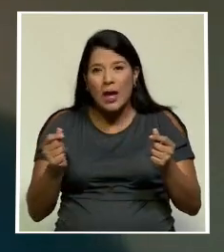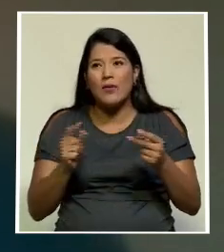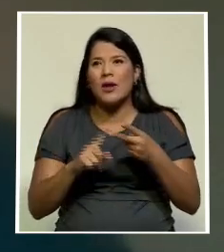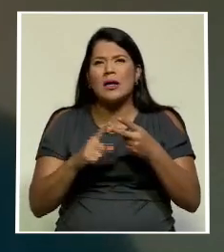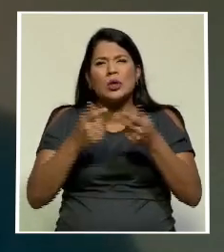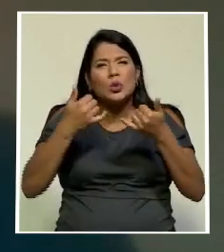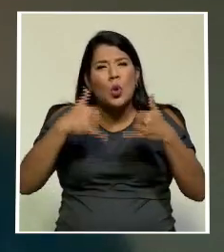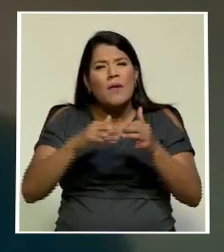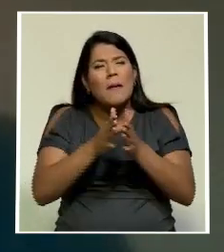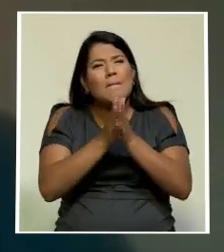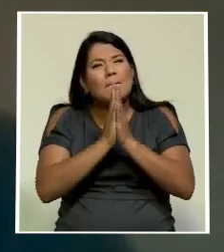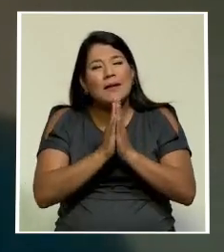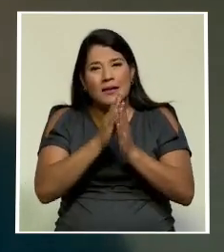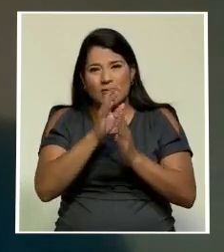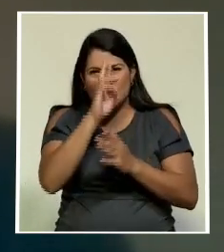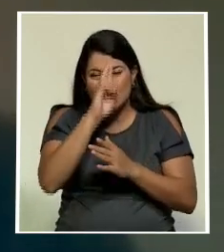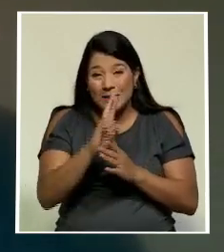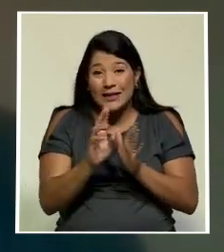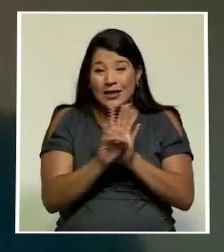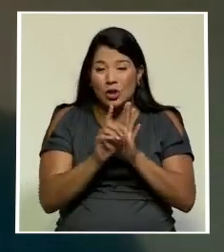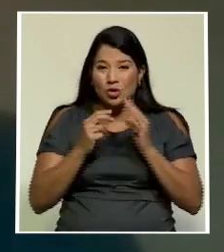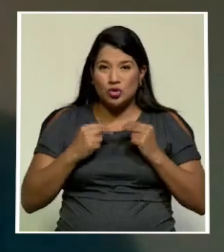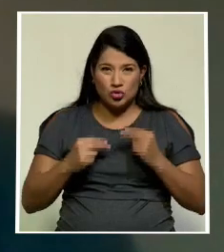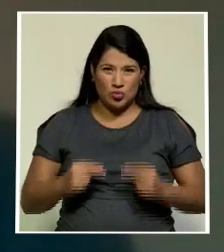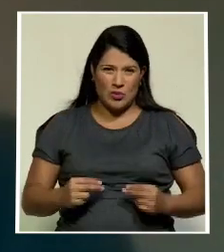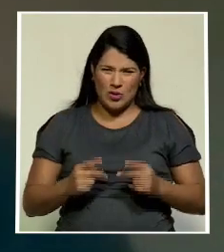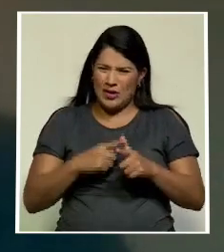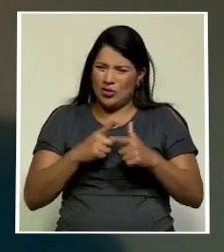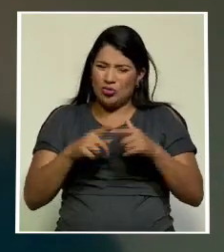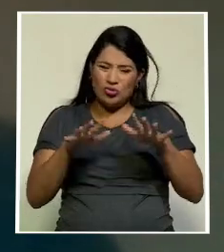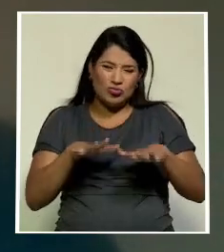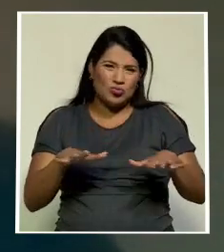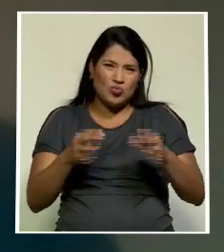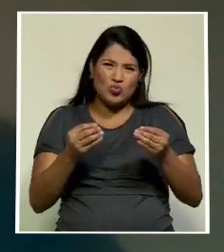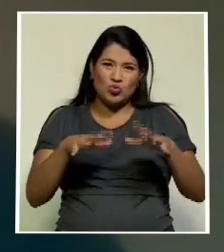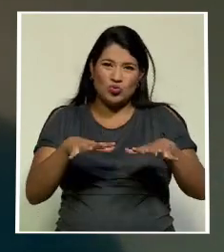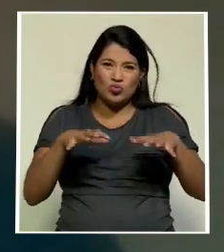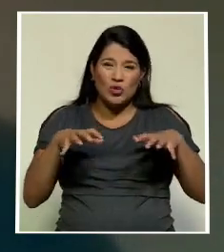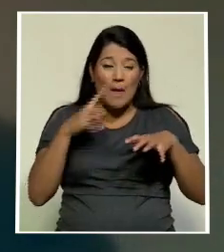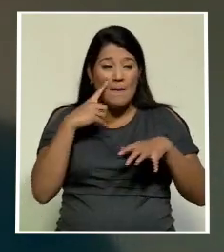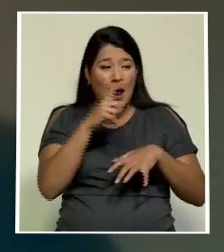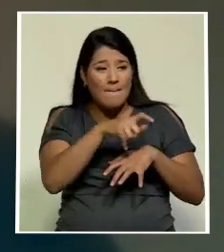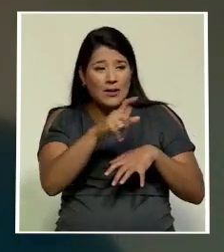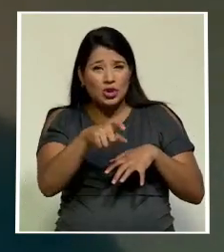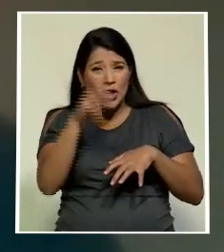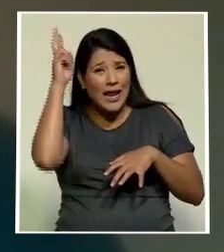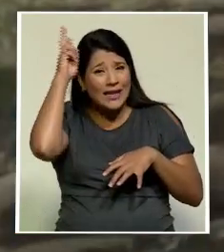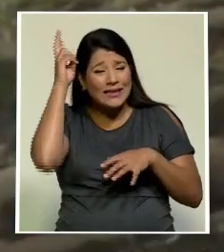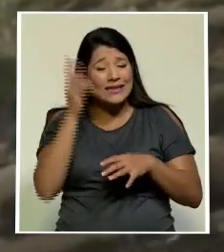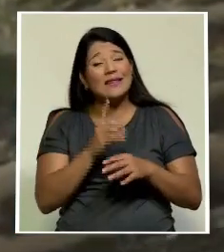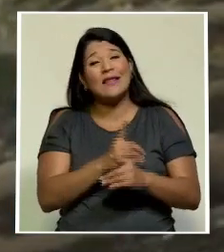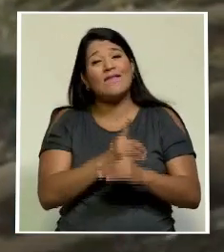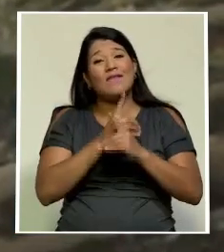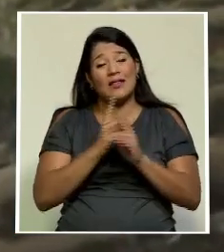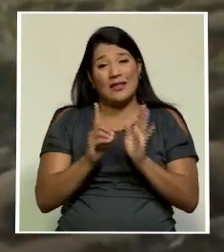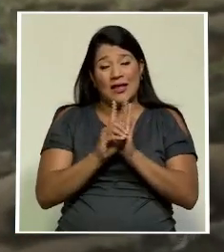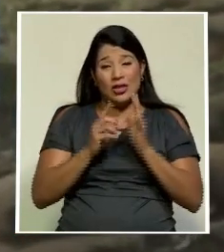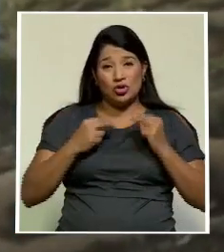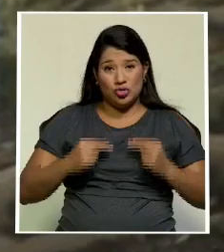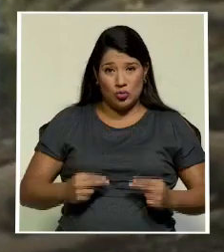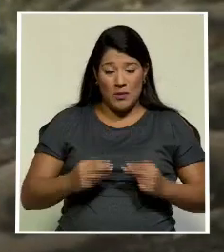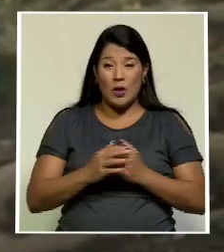humanos y el cese de este clima hostil, ¿verdad?, para las personas defensoras de derechos humanos indígenas, ¿no? En el